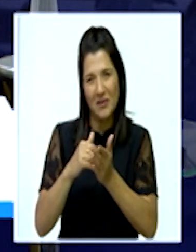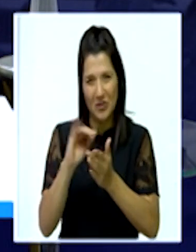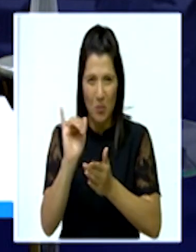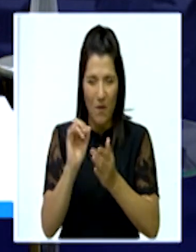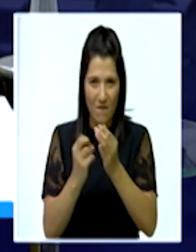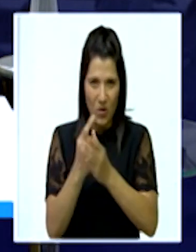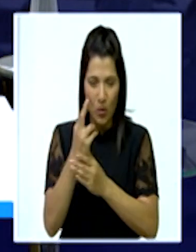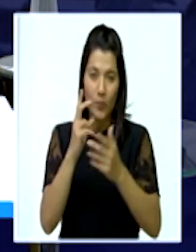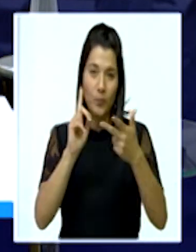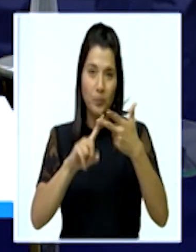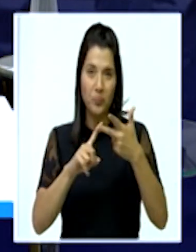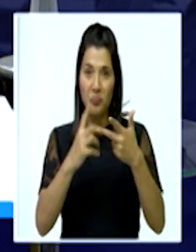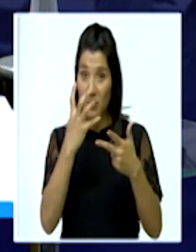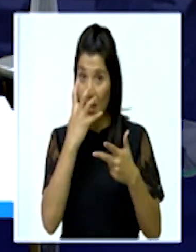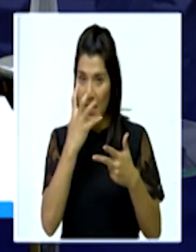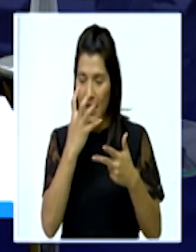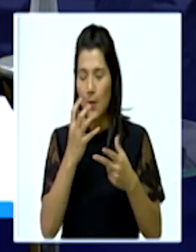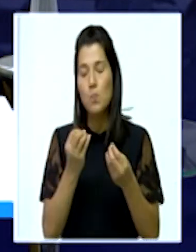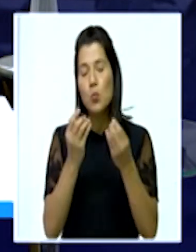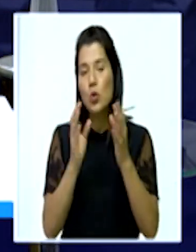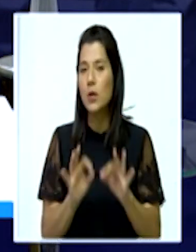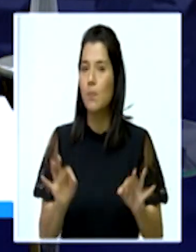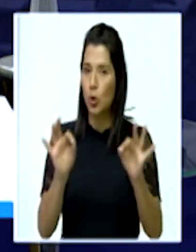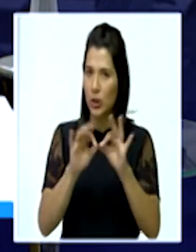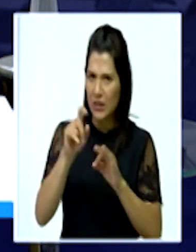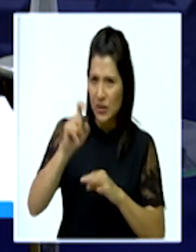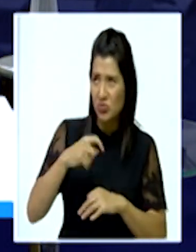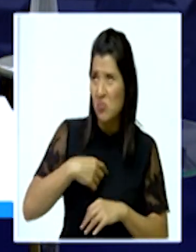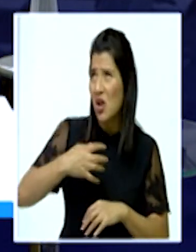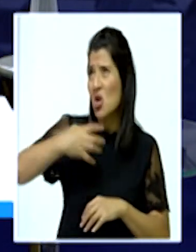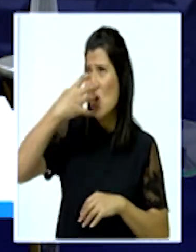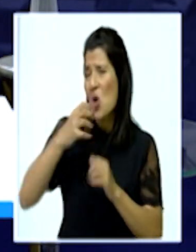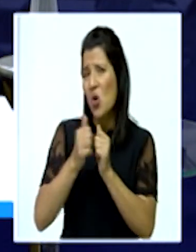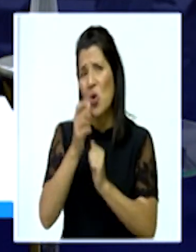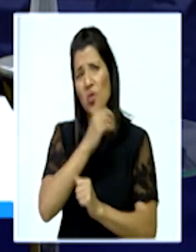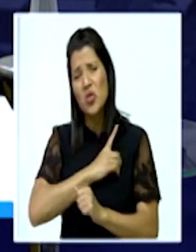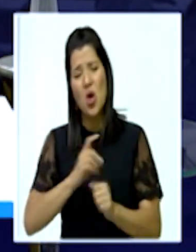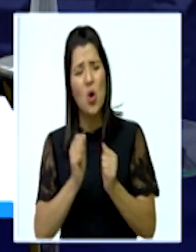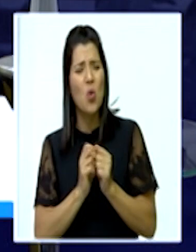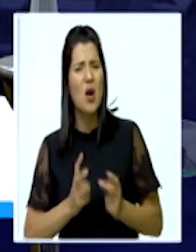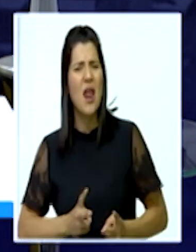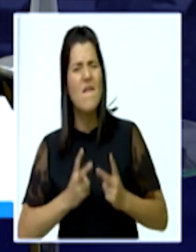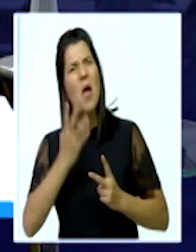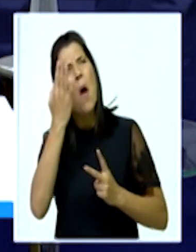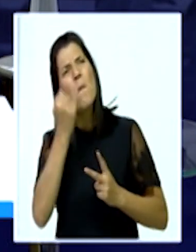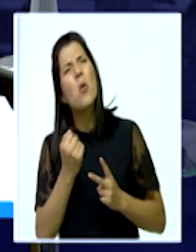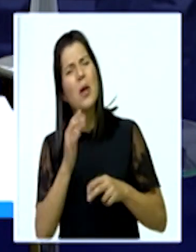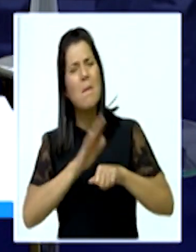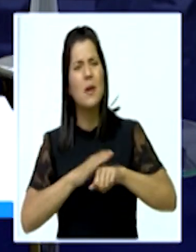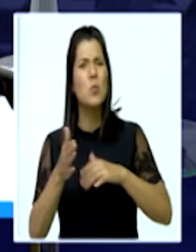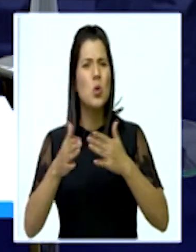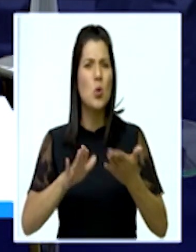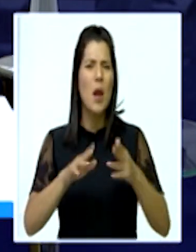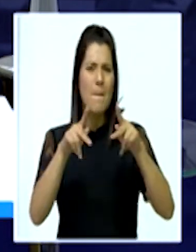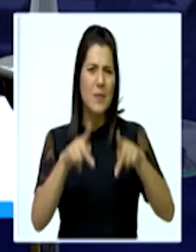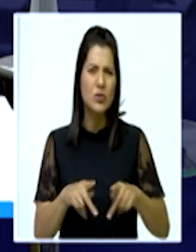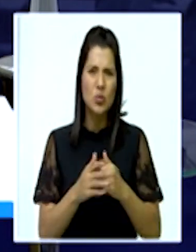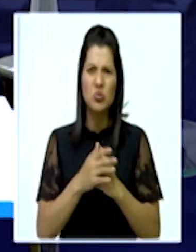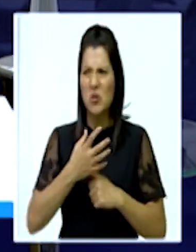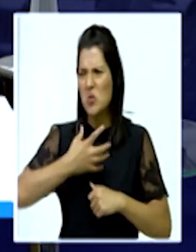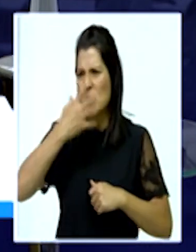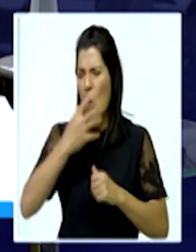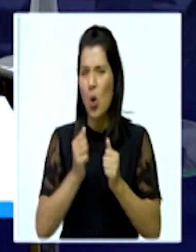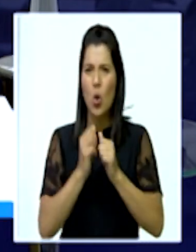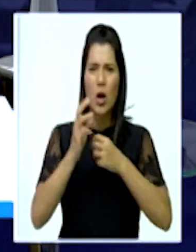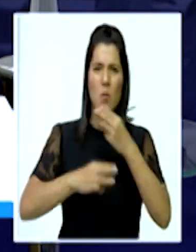necesaria, la ira. Yo me enojo con Dios, con la vida, porque me quitaste a esa persona contra mí, te enojas con el mundo, te